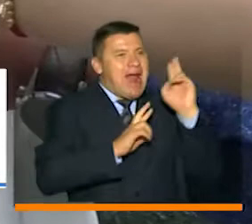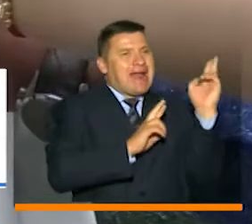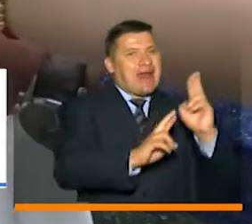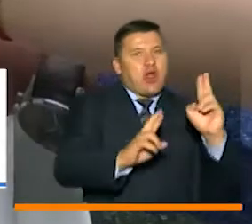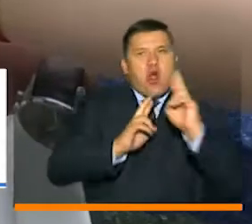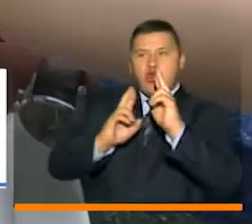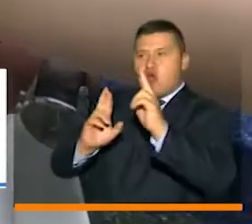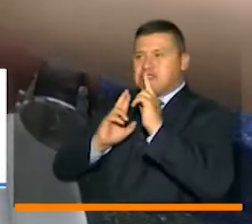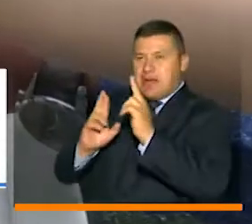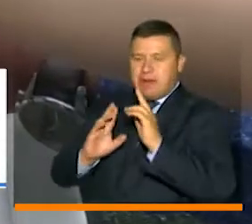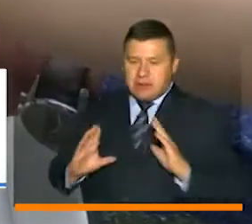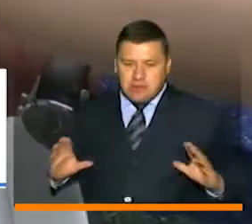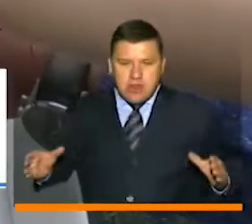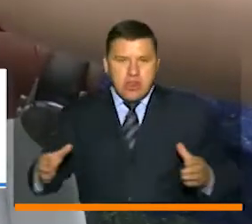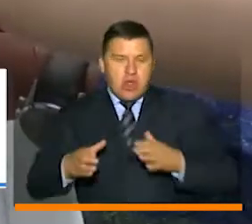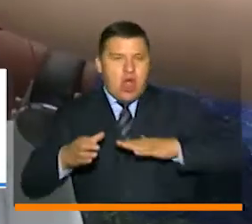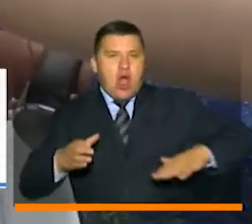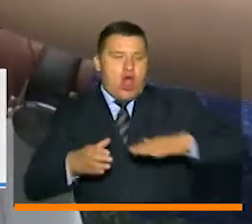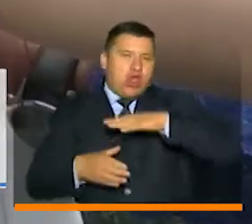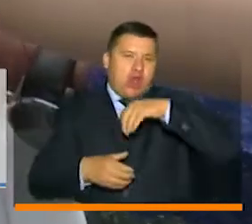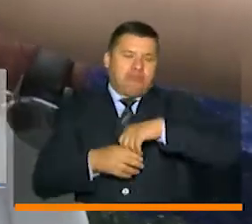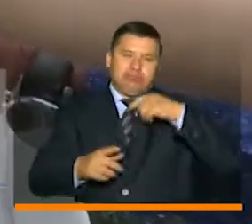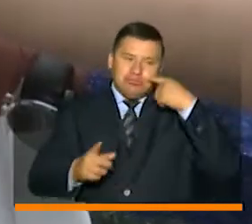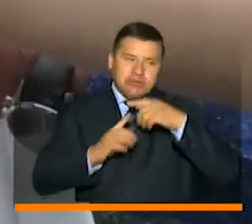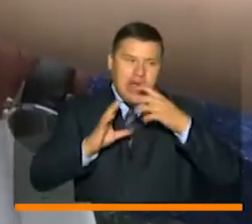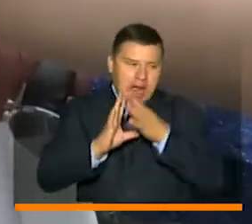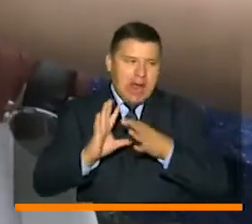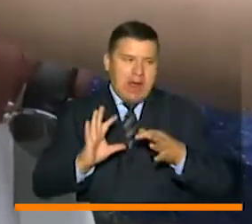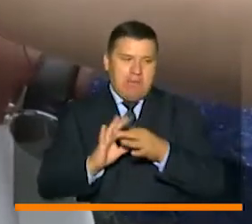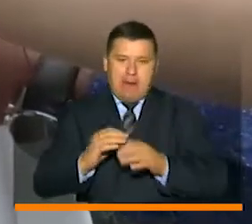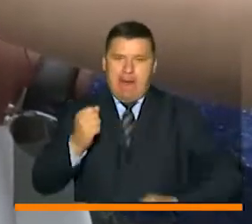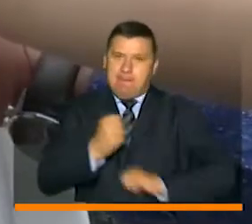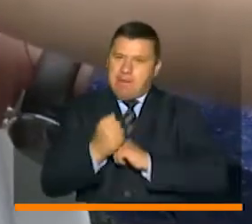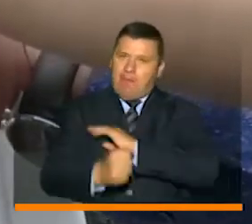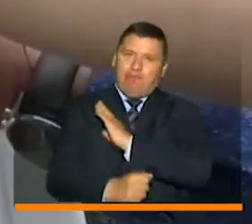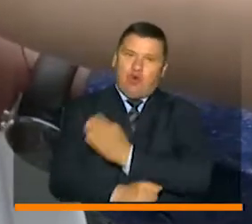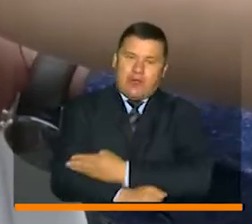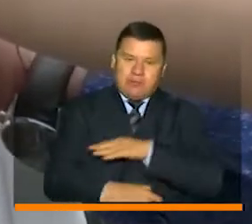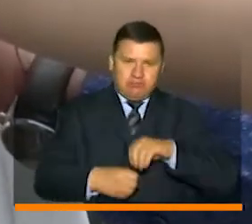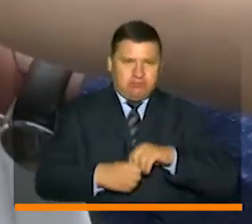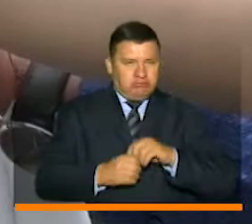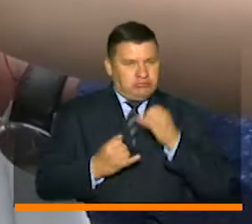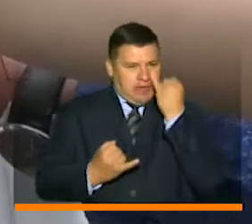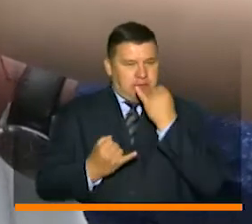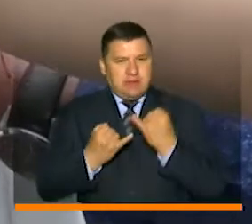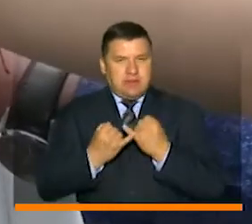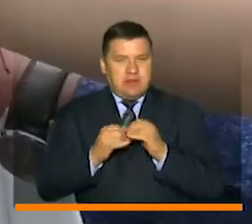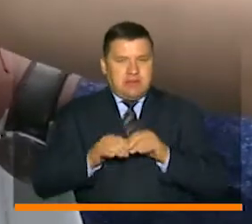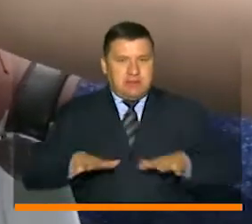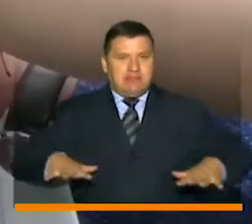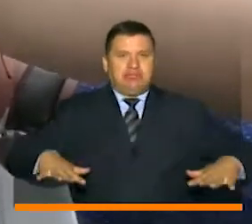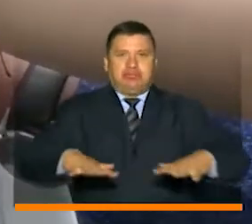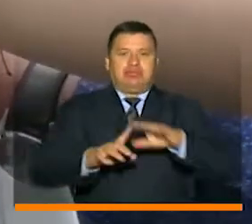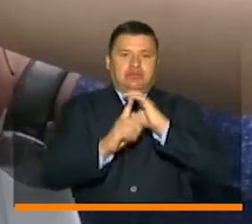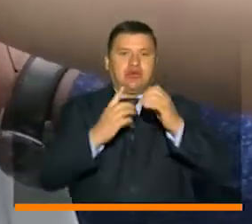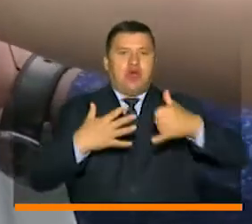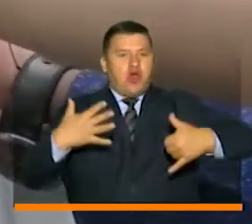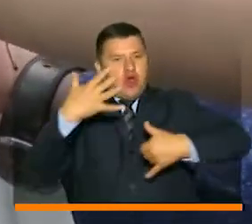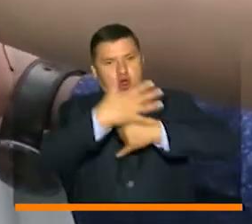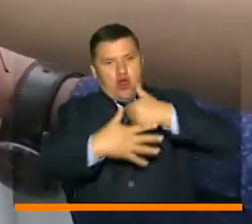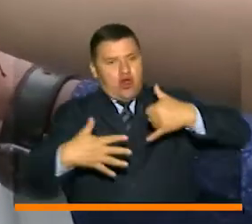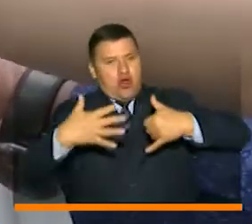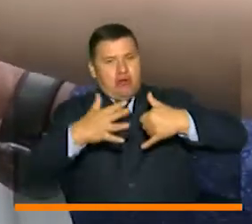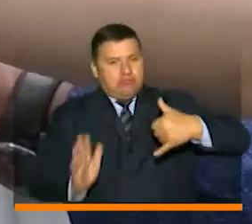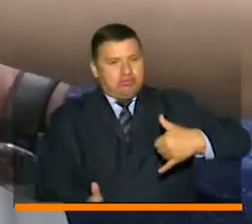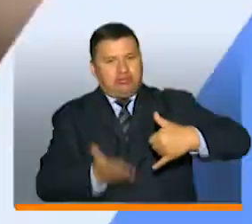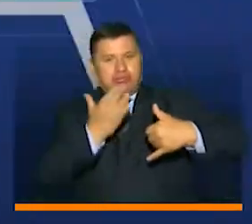entre ellos y para poder además consolidar y hacer más fuerte esa red cultural de nuestro país y